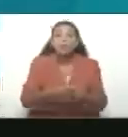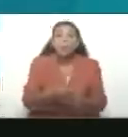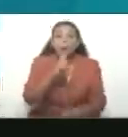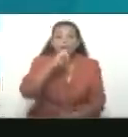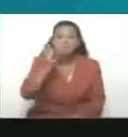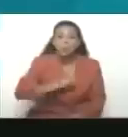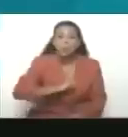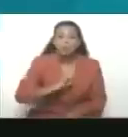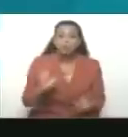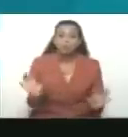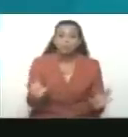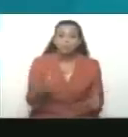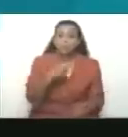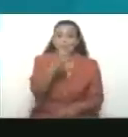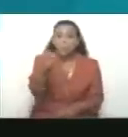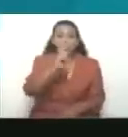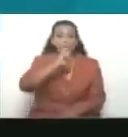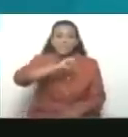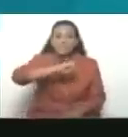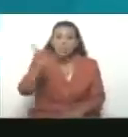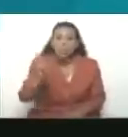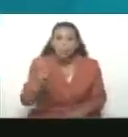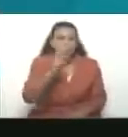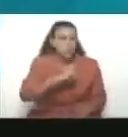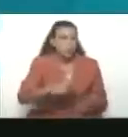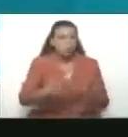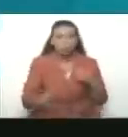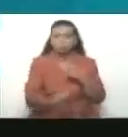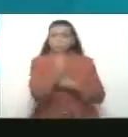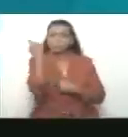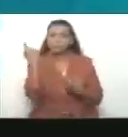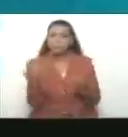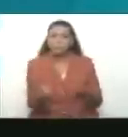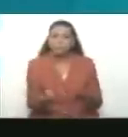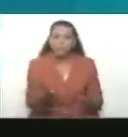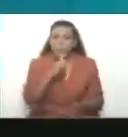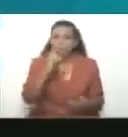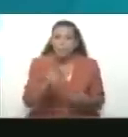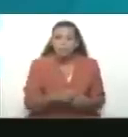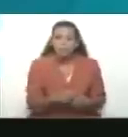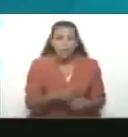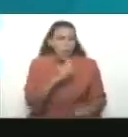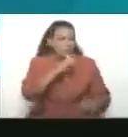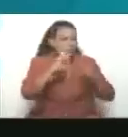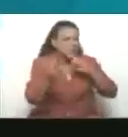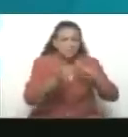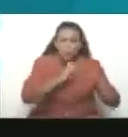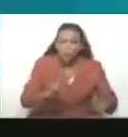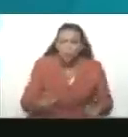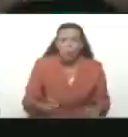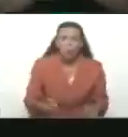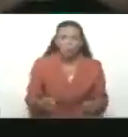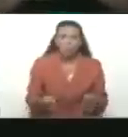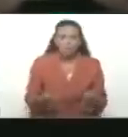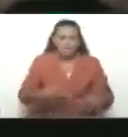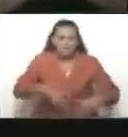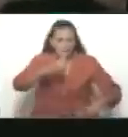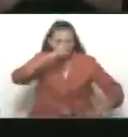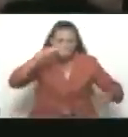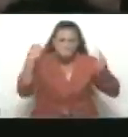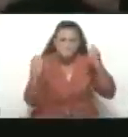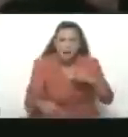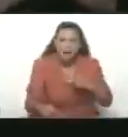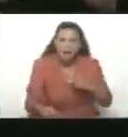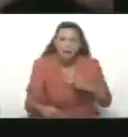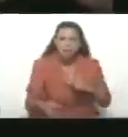fascismo y a la división dile no a las fascistas a los fascistas a los que odian a los que vienen con la venganza con